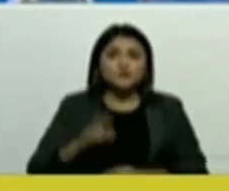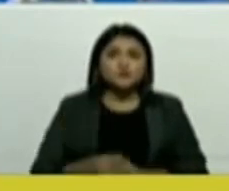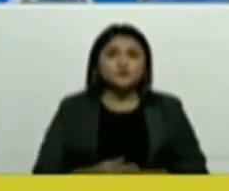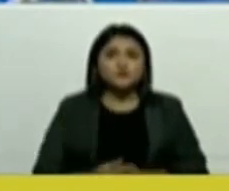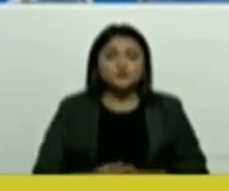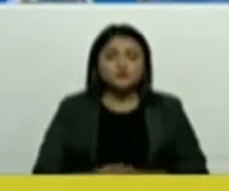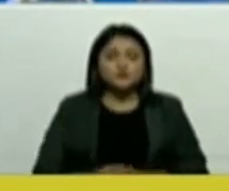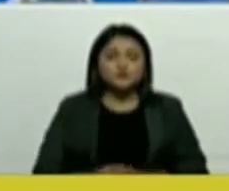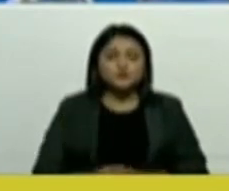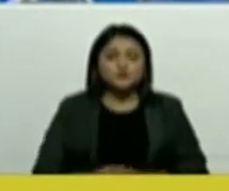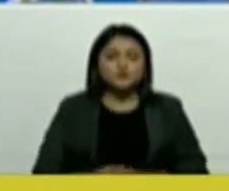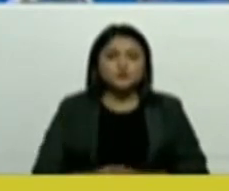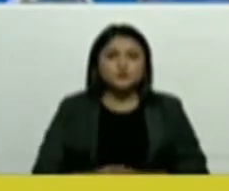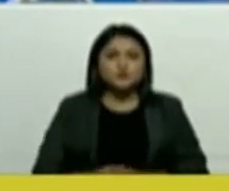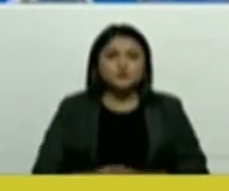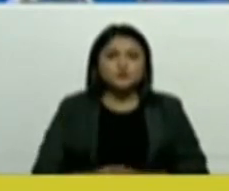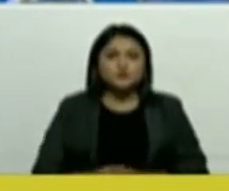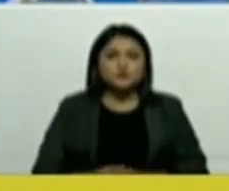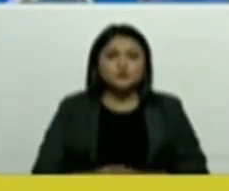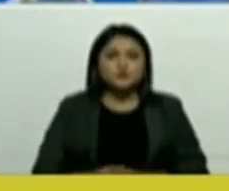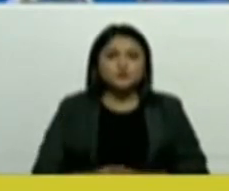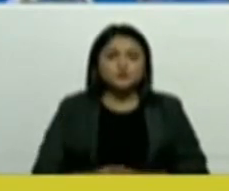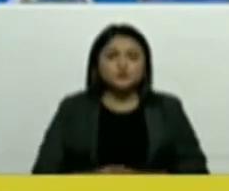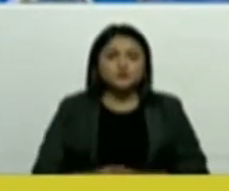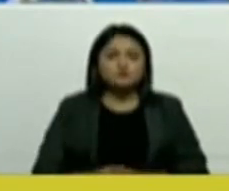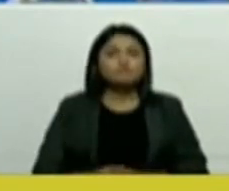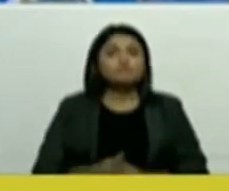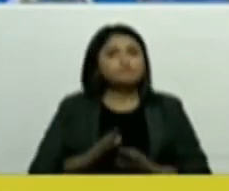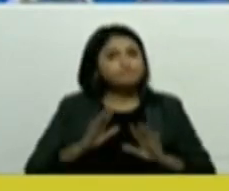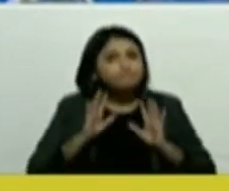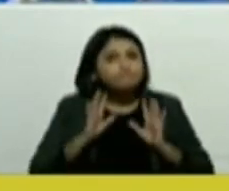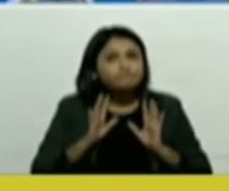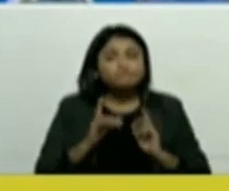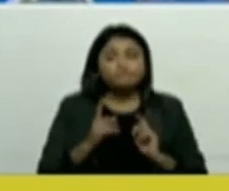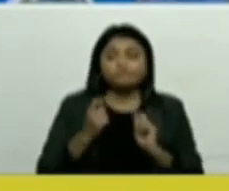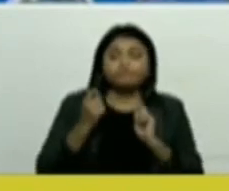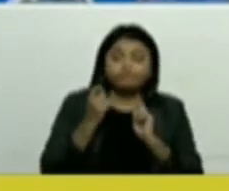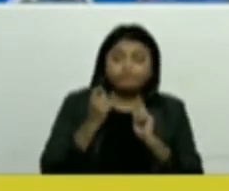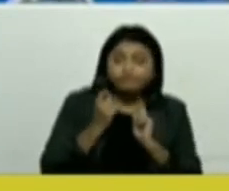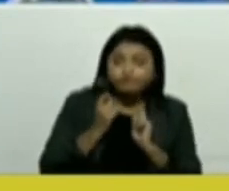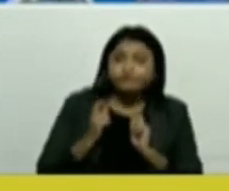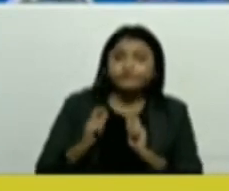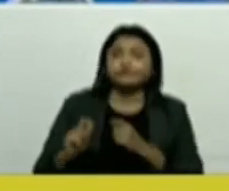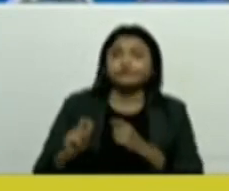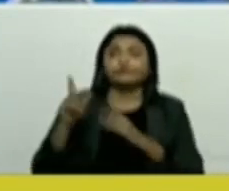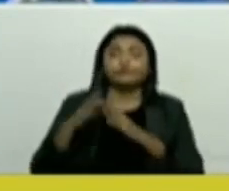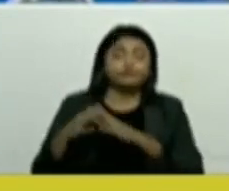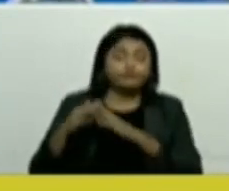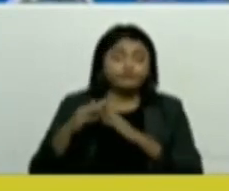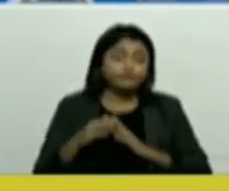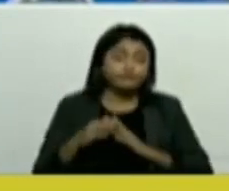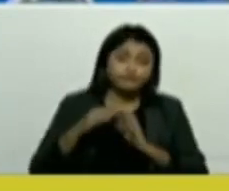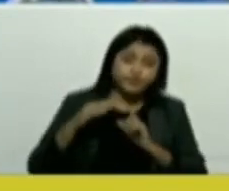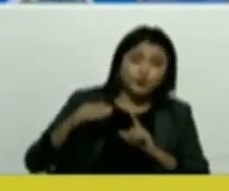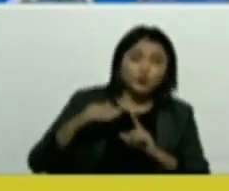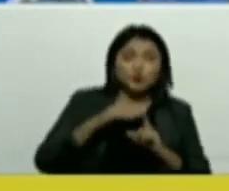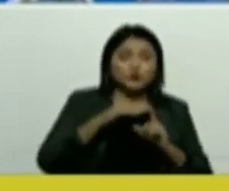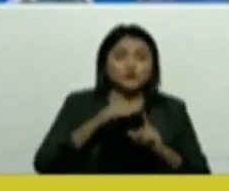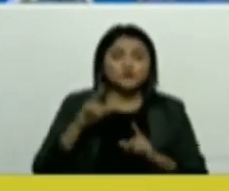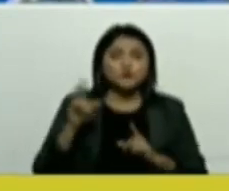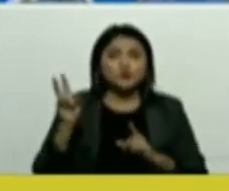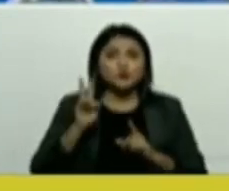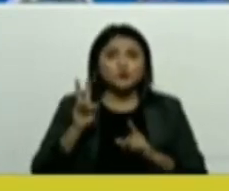de Venezuela. Despite concerted attempts by imperialism. A pesar de los intentos concertados del